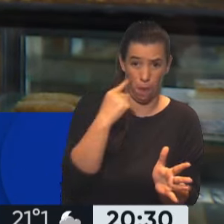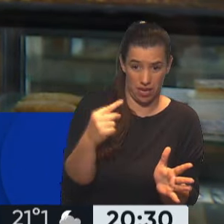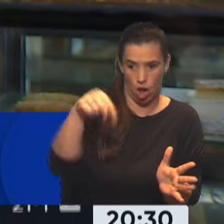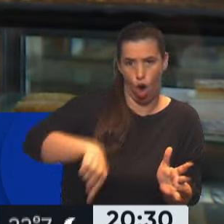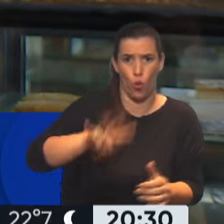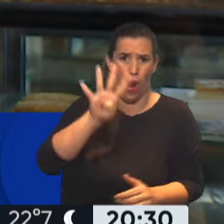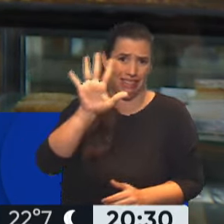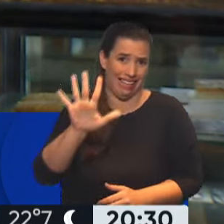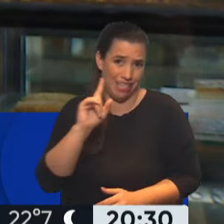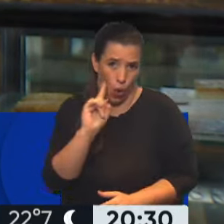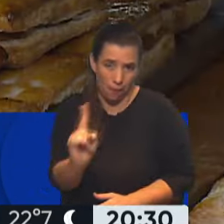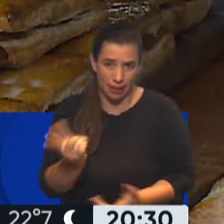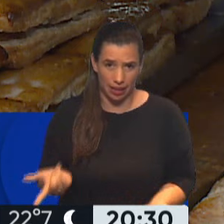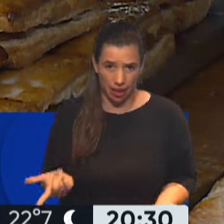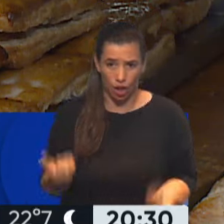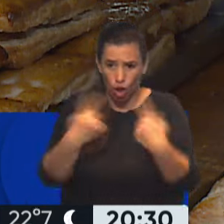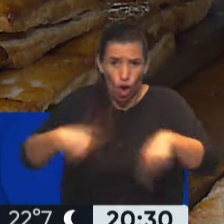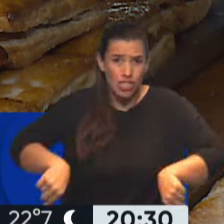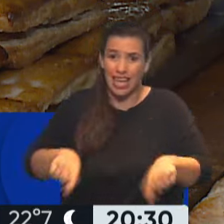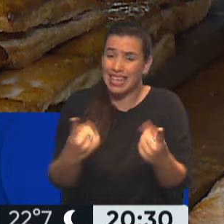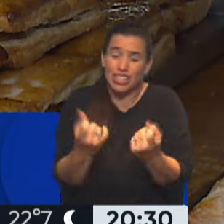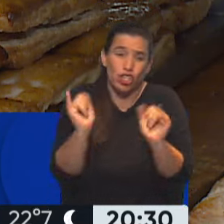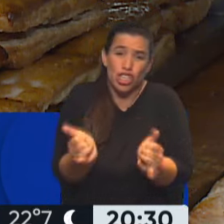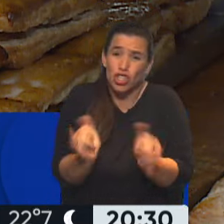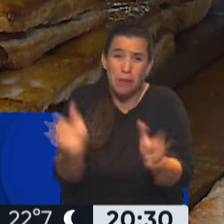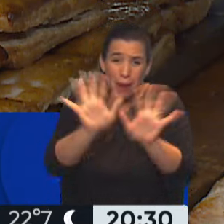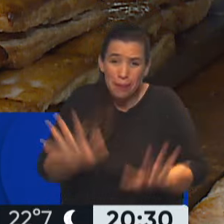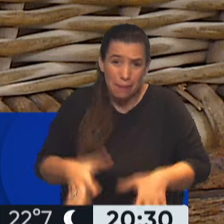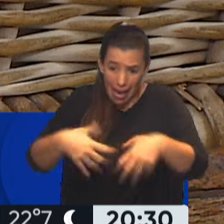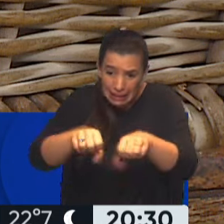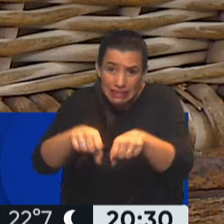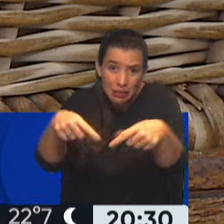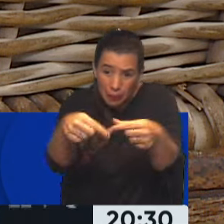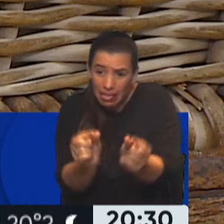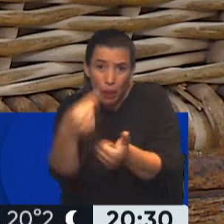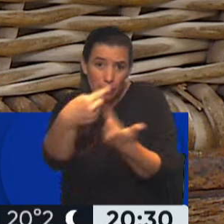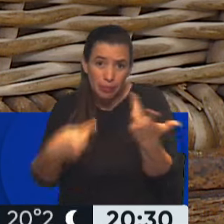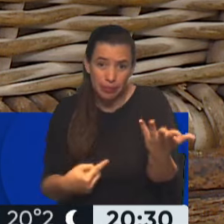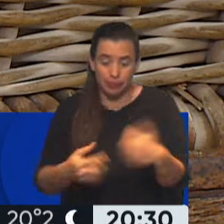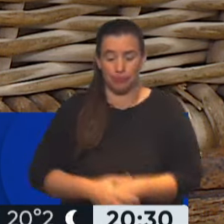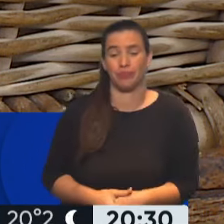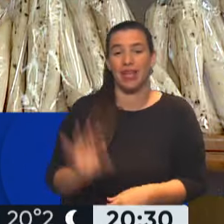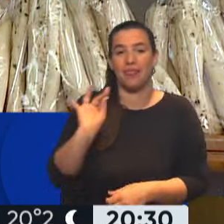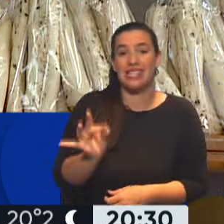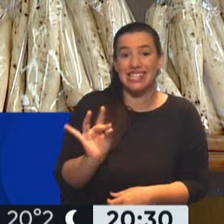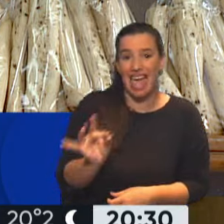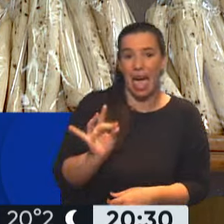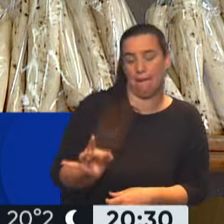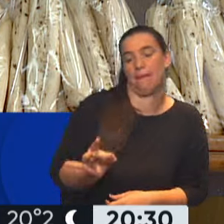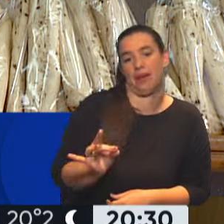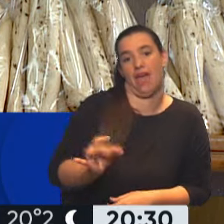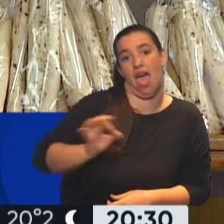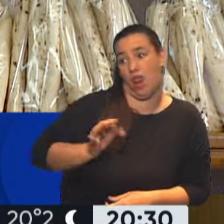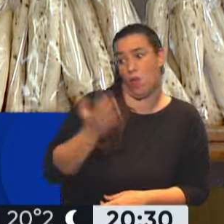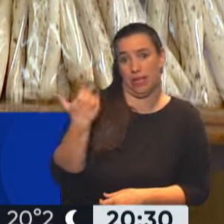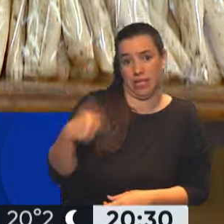Son cosas que, productos necesarios para la materia prima esencial de la factura, ¿no? Desde diciembre del 2023, el precio del pan